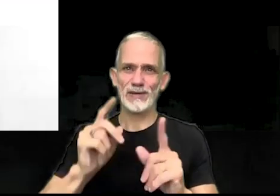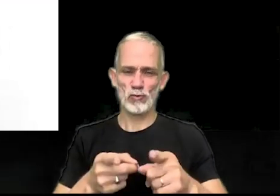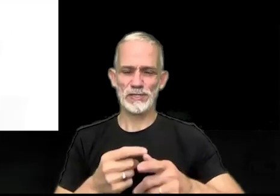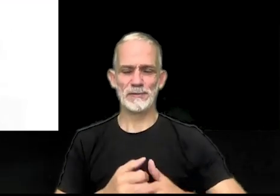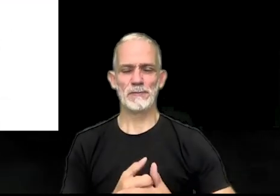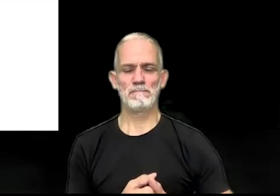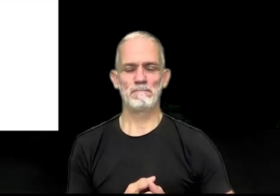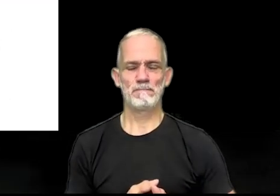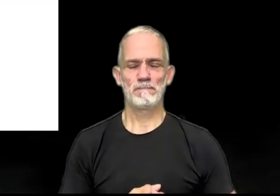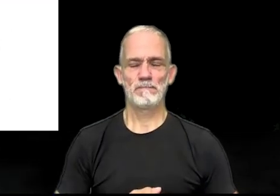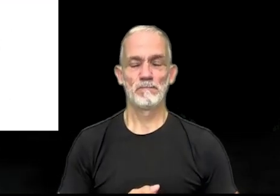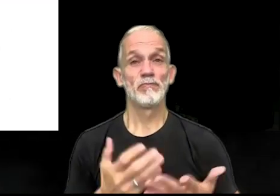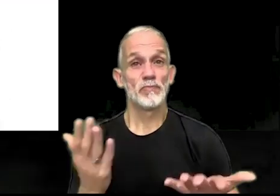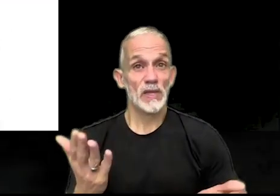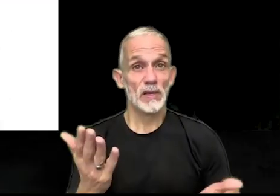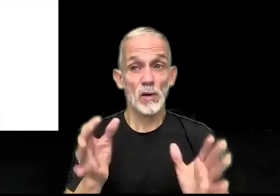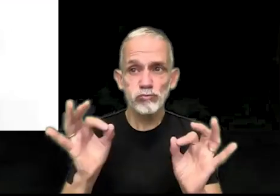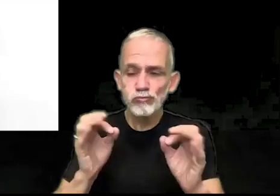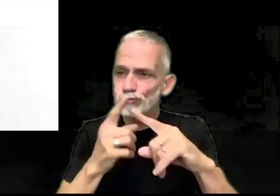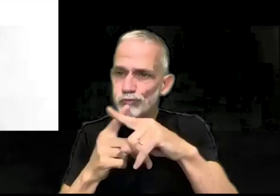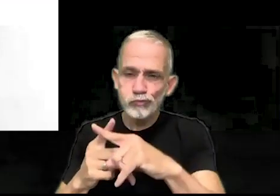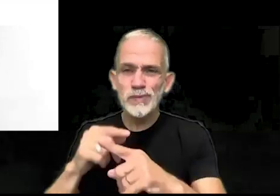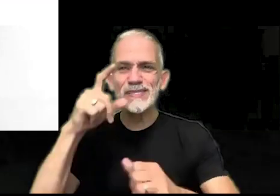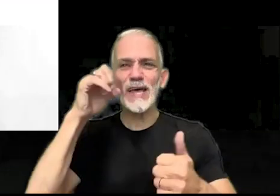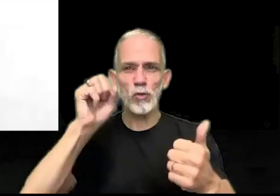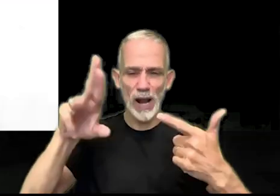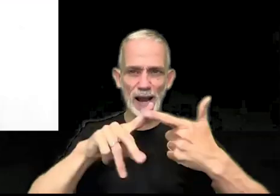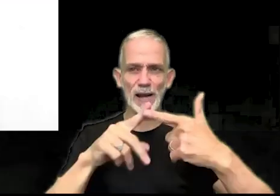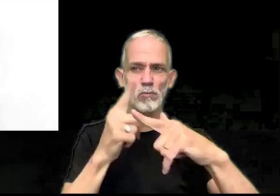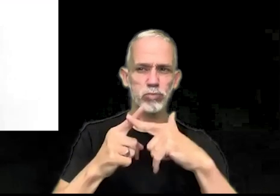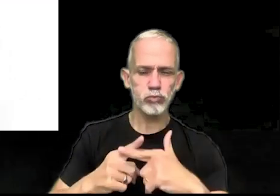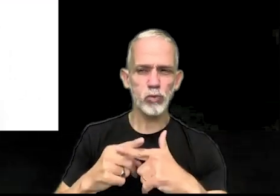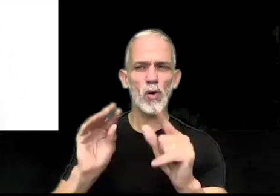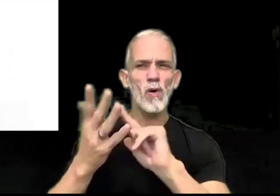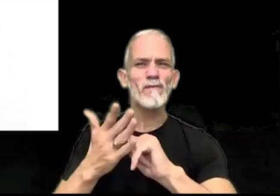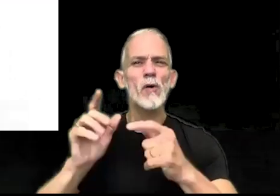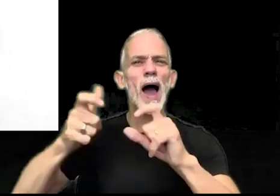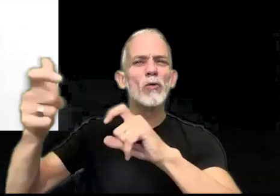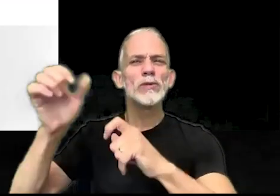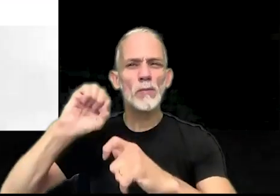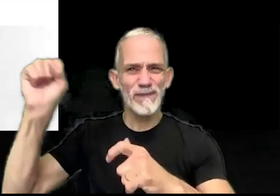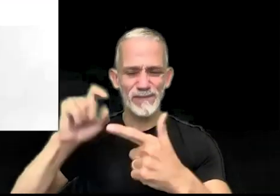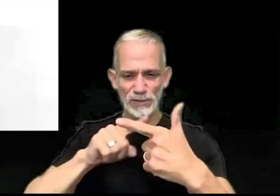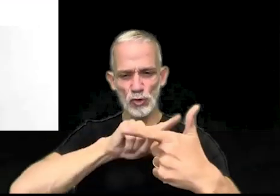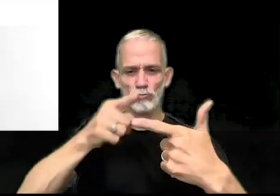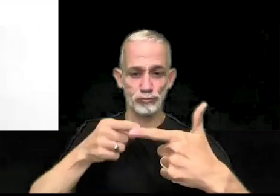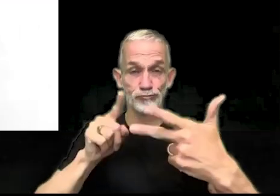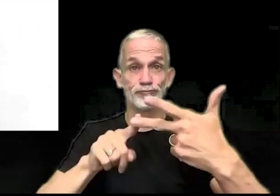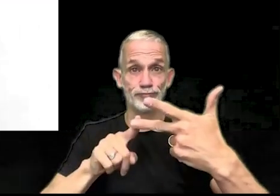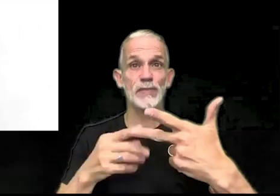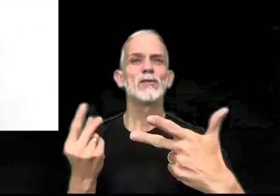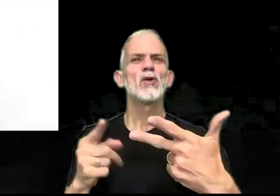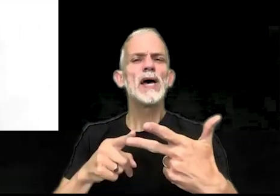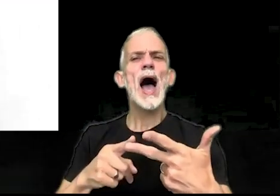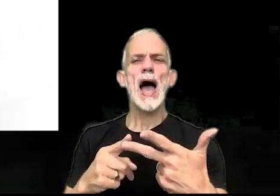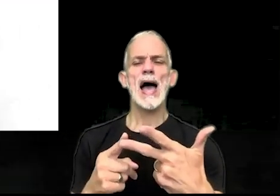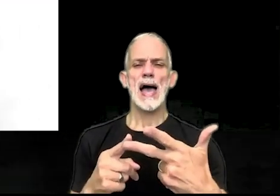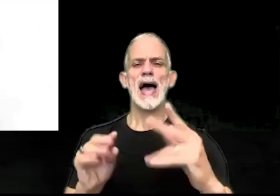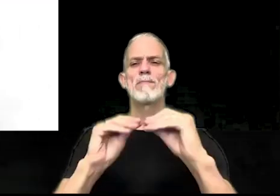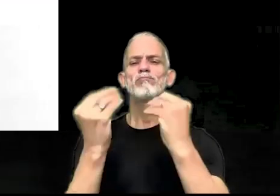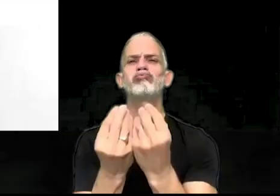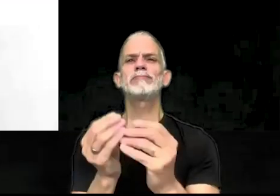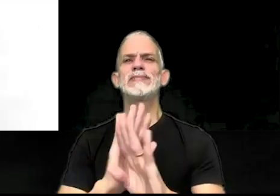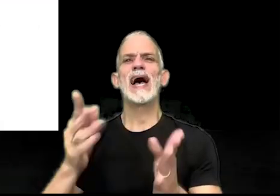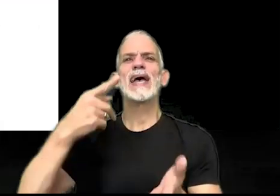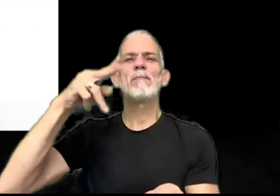inclusive. Y una vez que tengo cedular, calculé el mecanismo de ajuste por inflación, puedo determinar